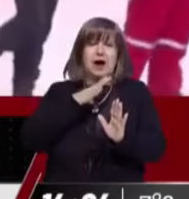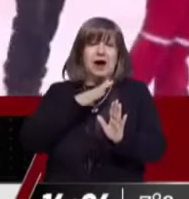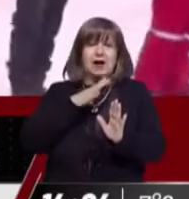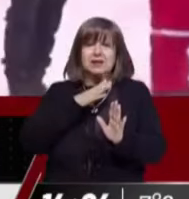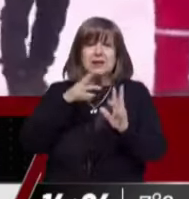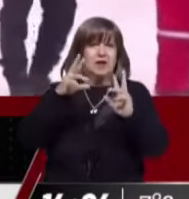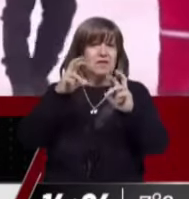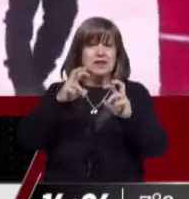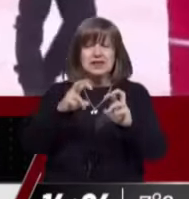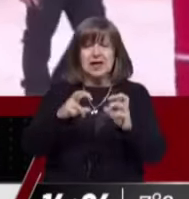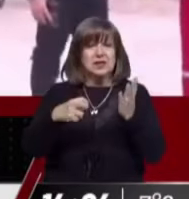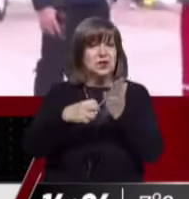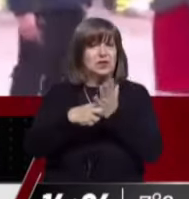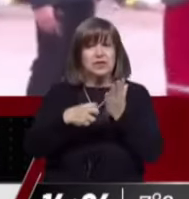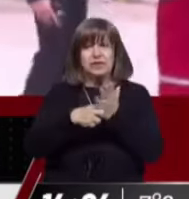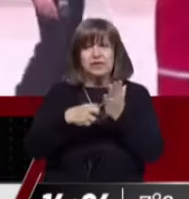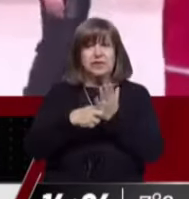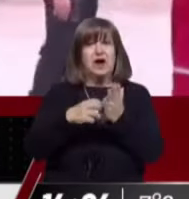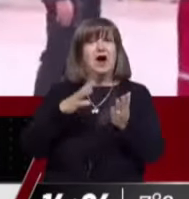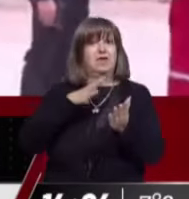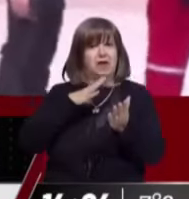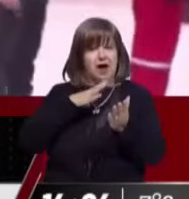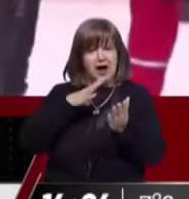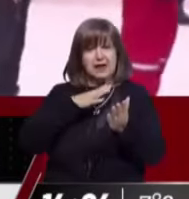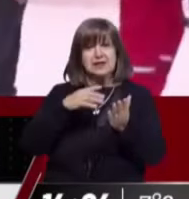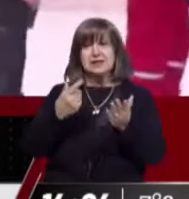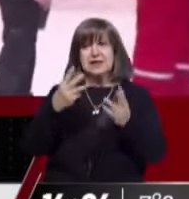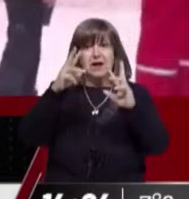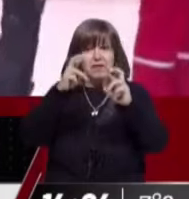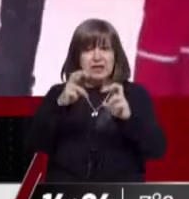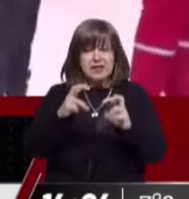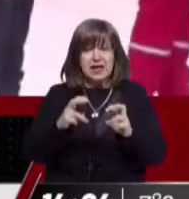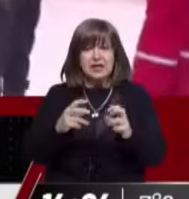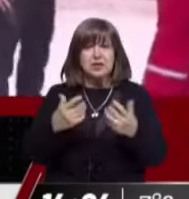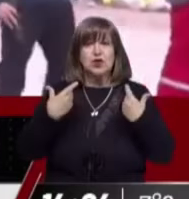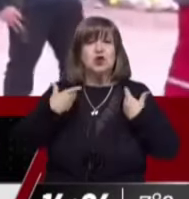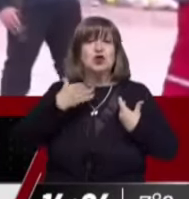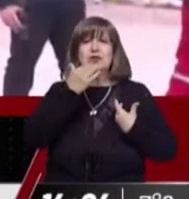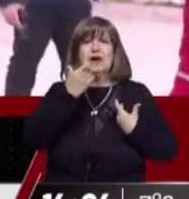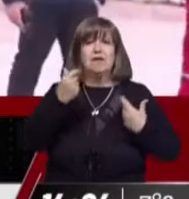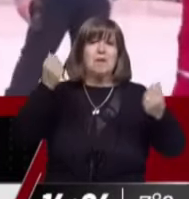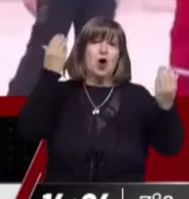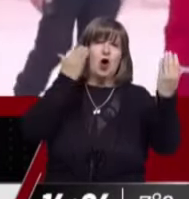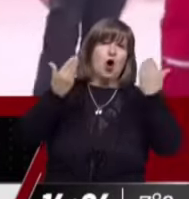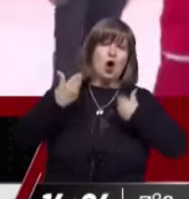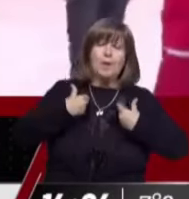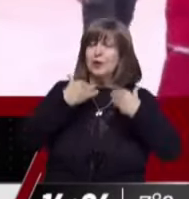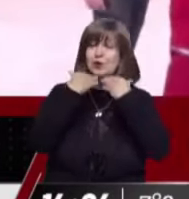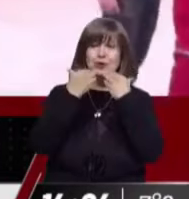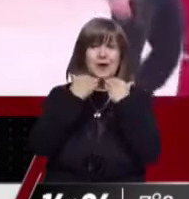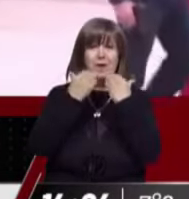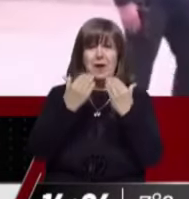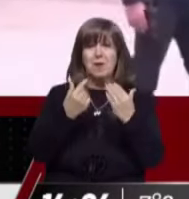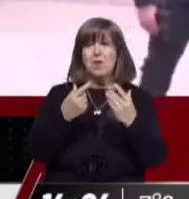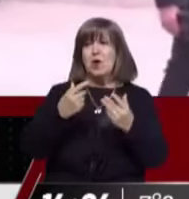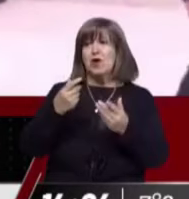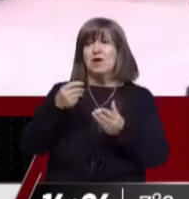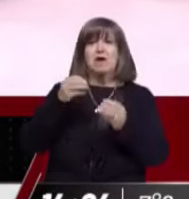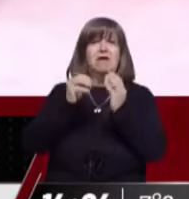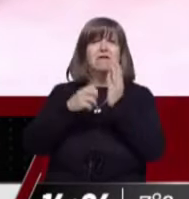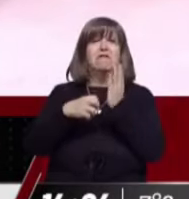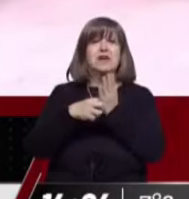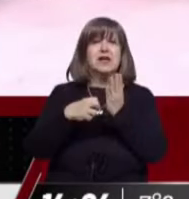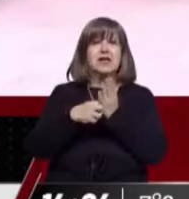un grupo de fiscales de delitos especiales que particularmente se dedica a esto que vos decís. No han dado mayores precisiones acerca